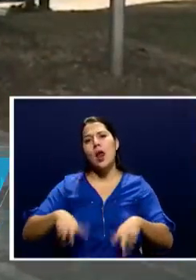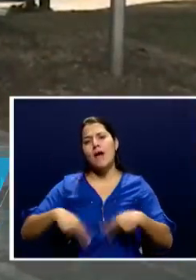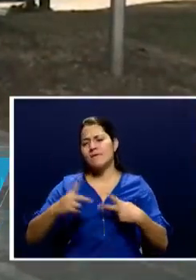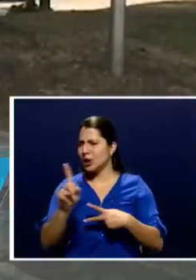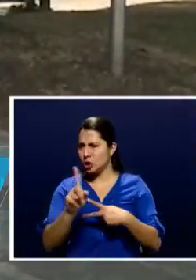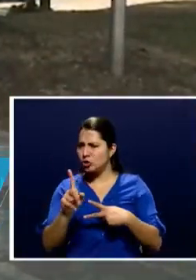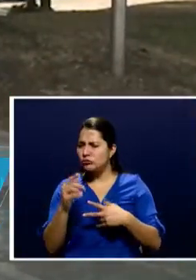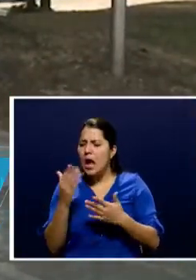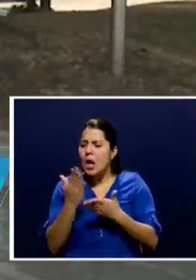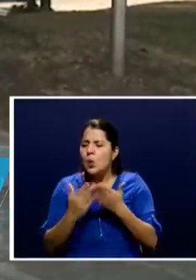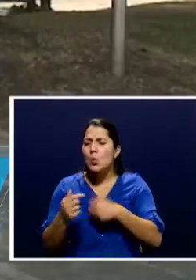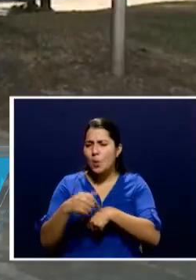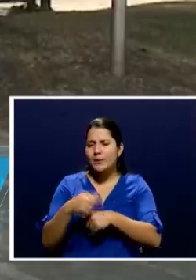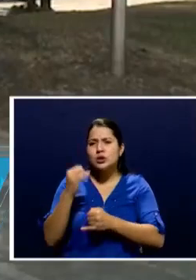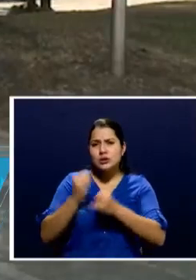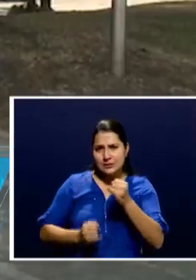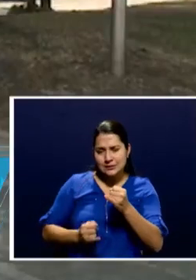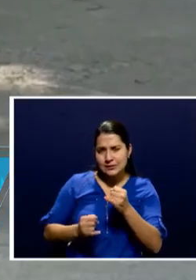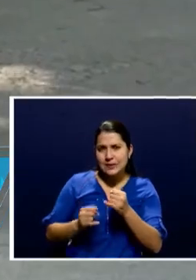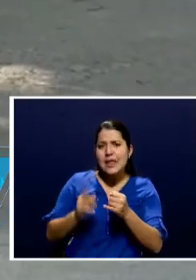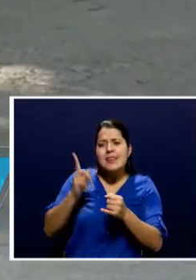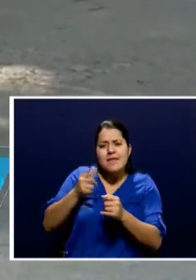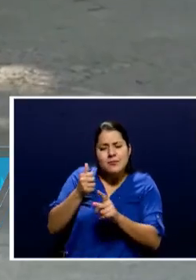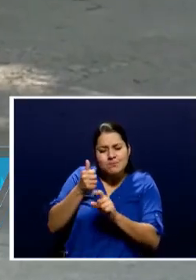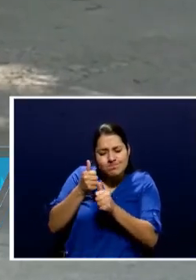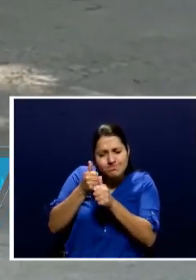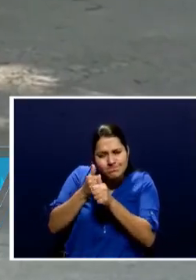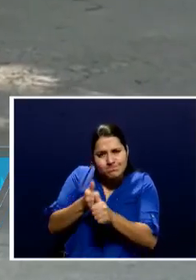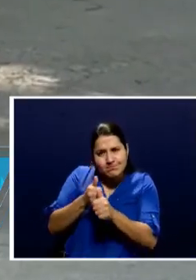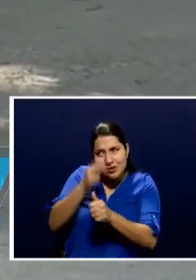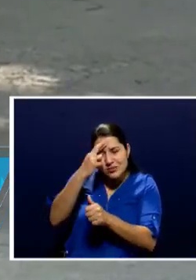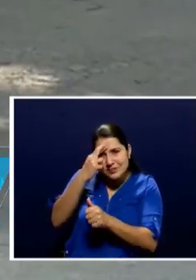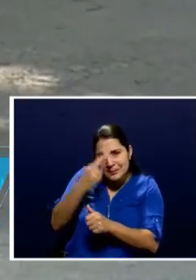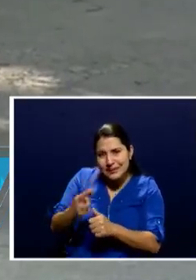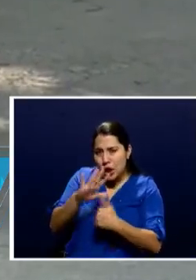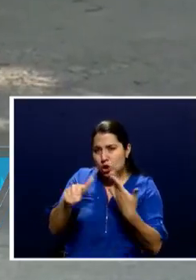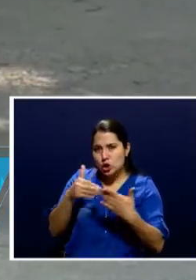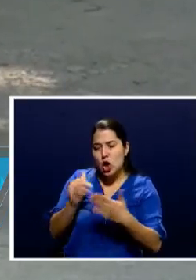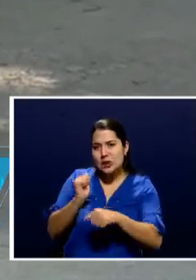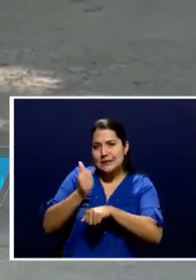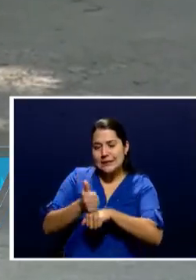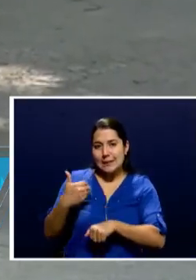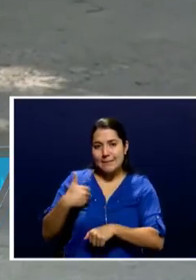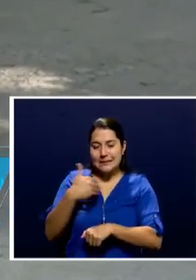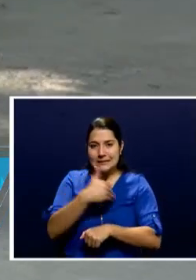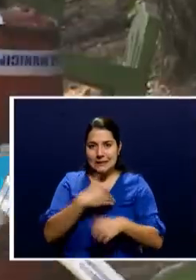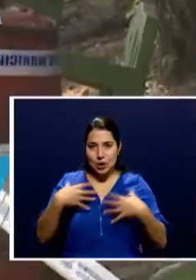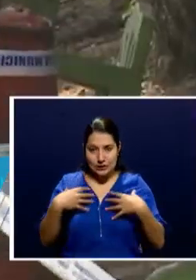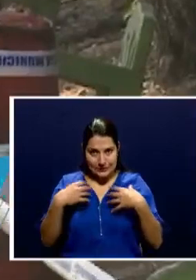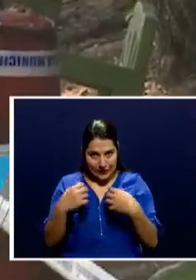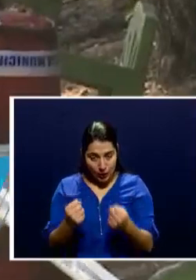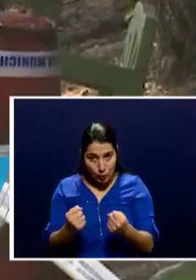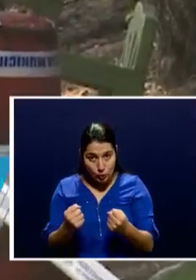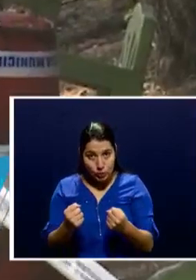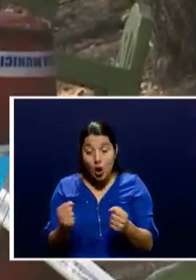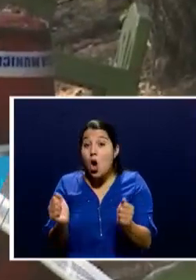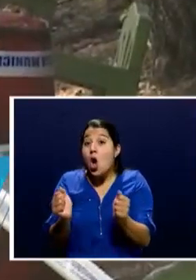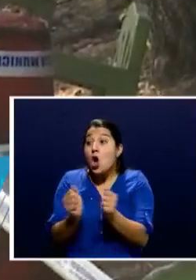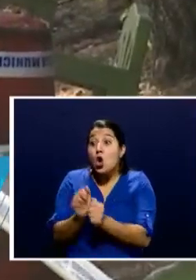que apegarnos estrictamente al protocolo de salud del Ministerio de Salud, por supuesto. Con